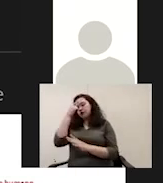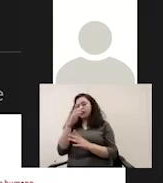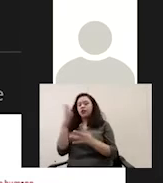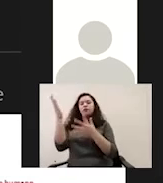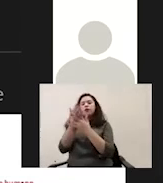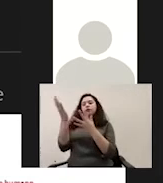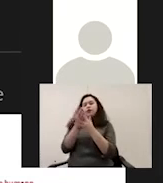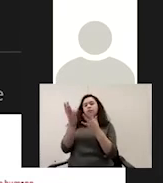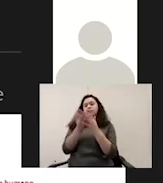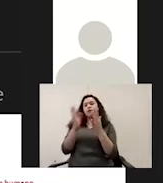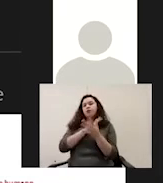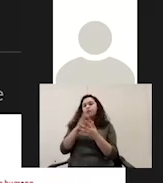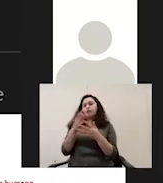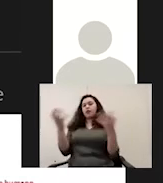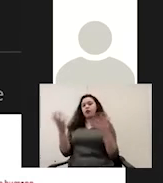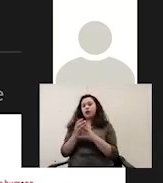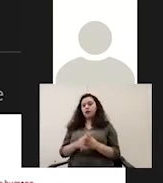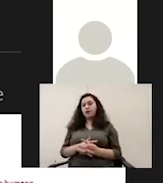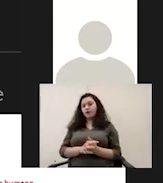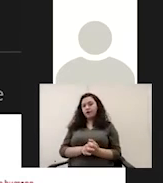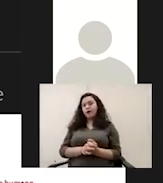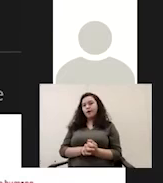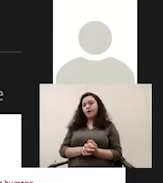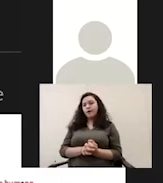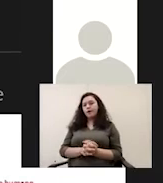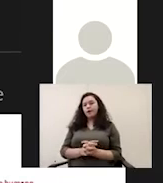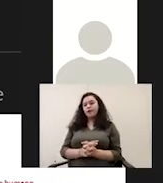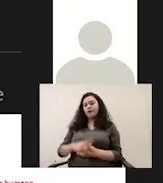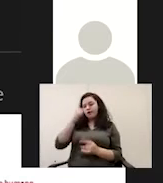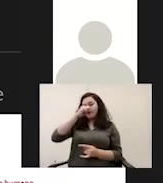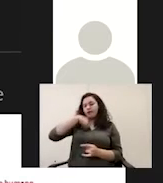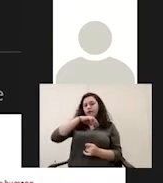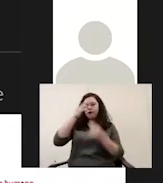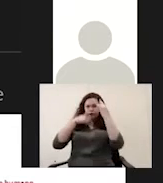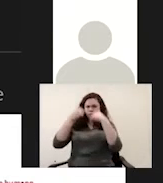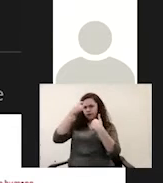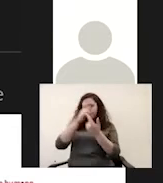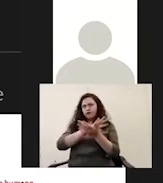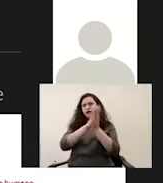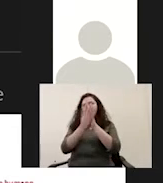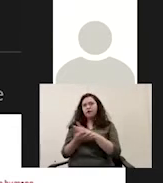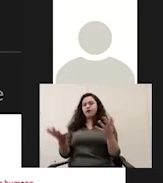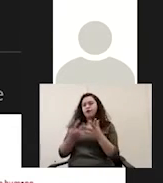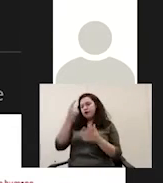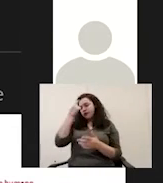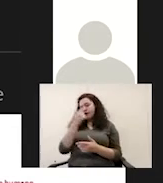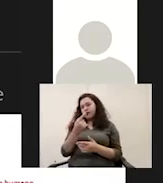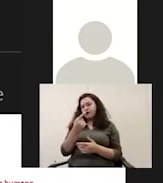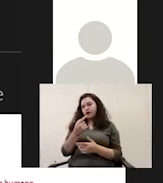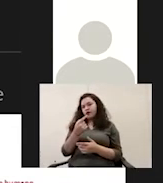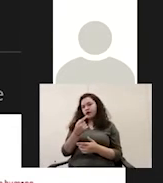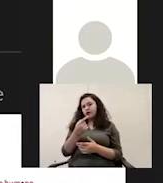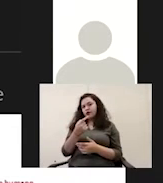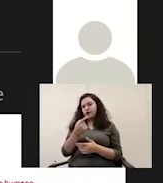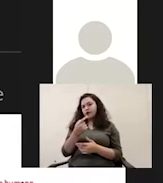que nosotros consideremos de acuerdo a la conversión que se va a hacer, de acuerdo a la cantidad